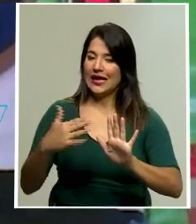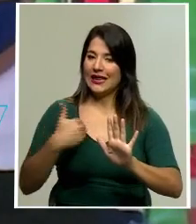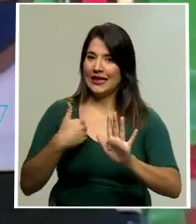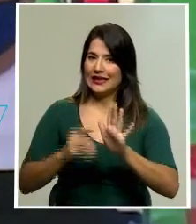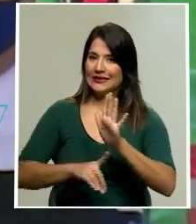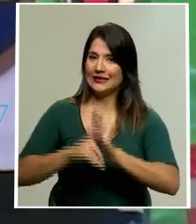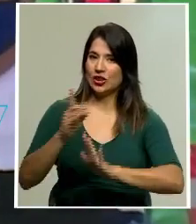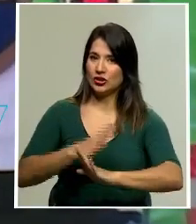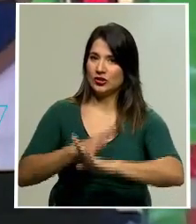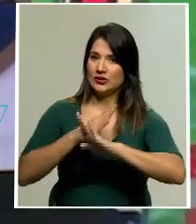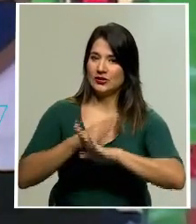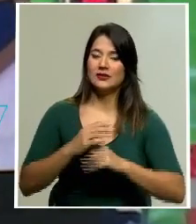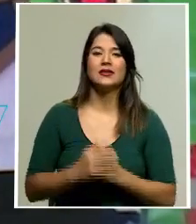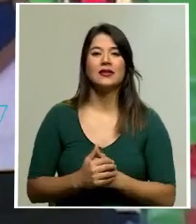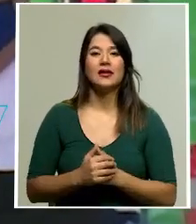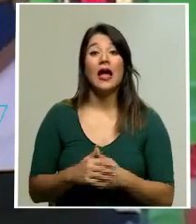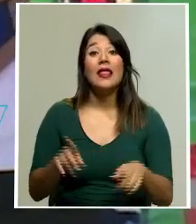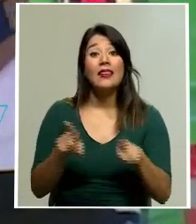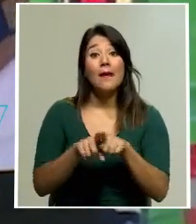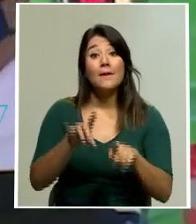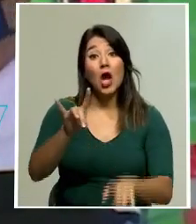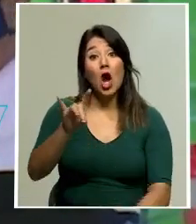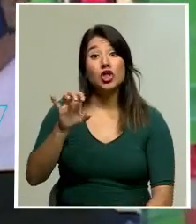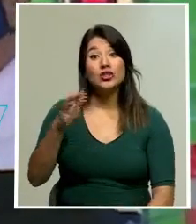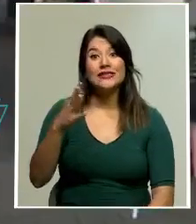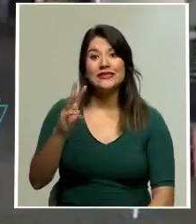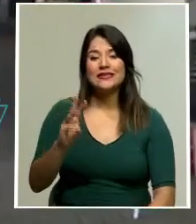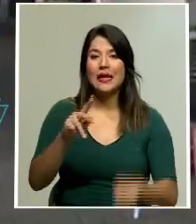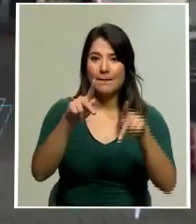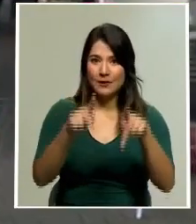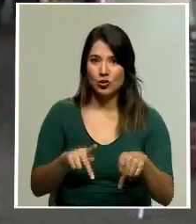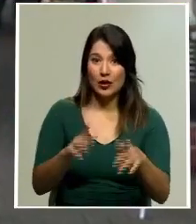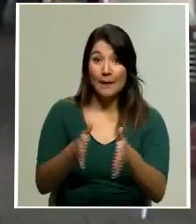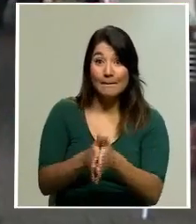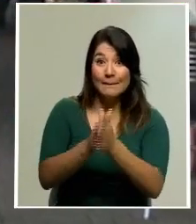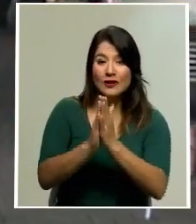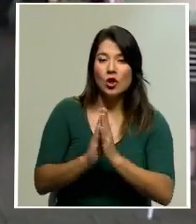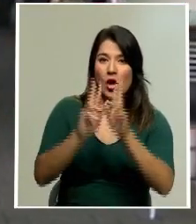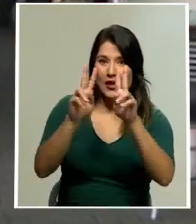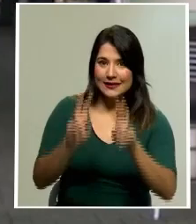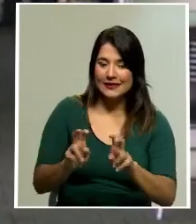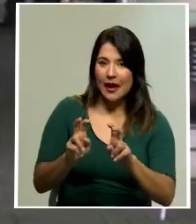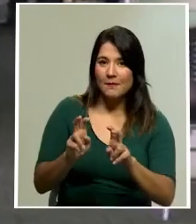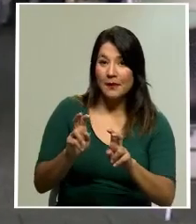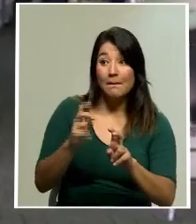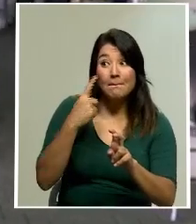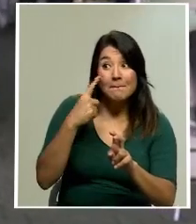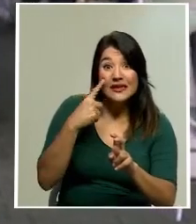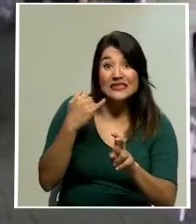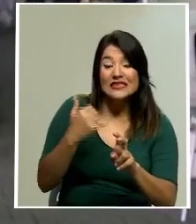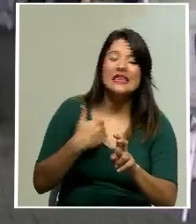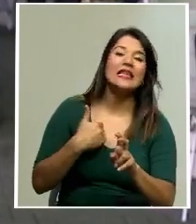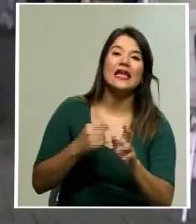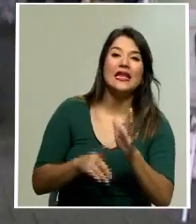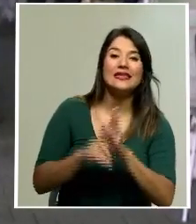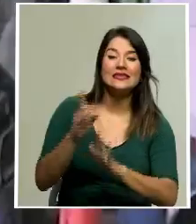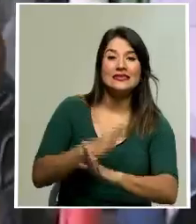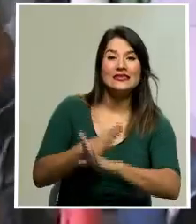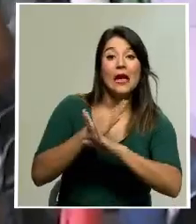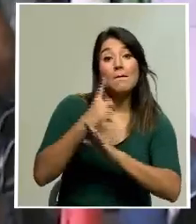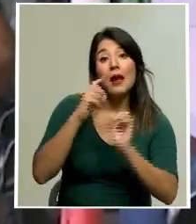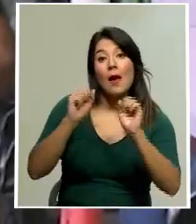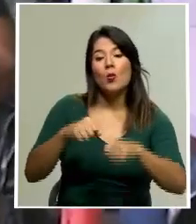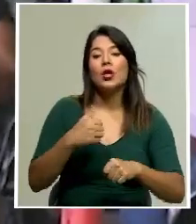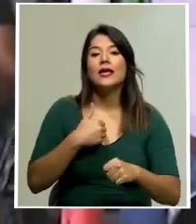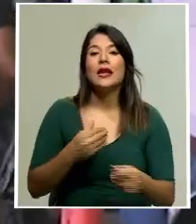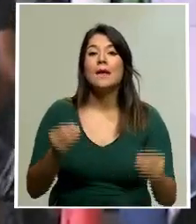presentes. También se identificó que 816 personas solicitaron exámenes de anticuerpos, como una manera de tener más